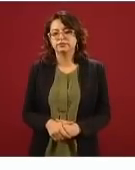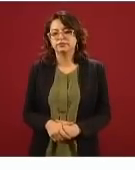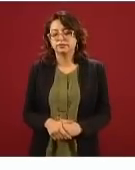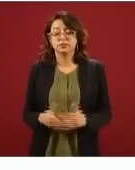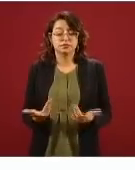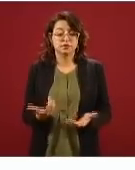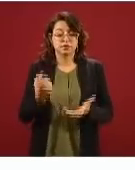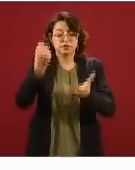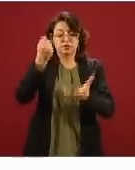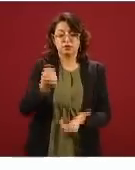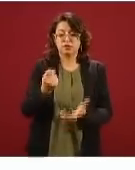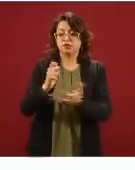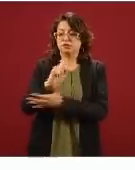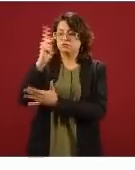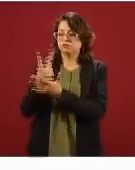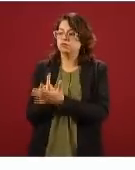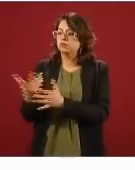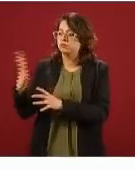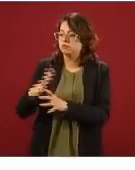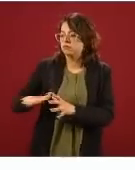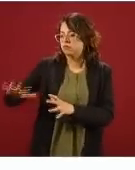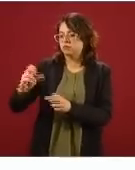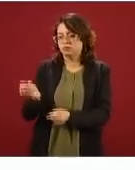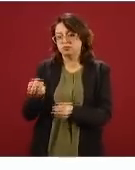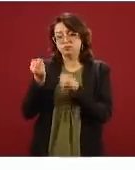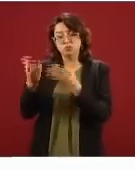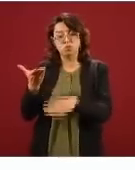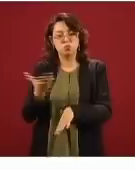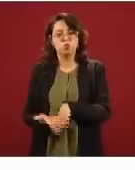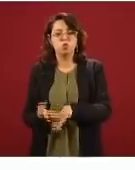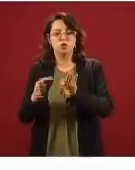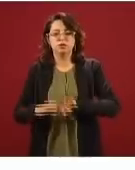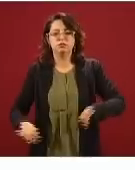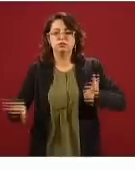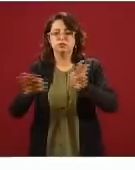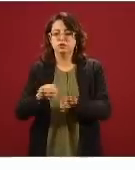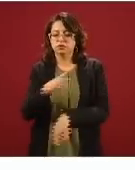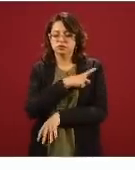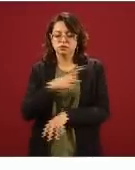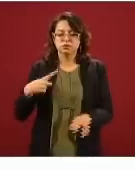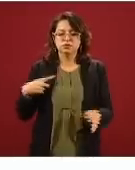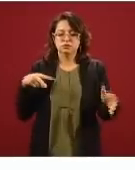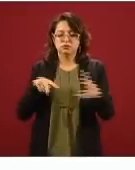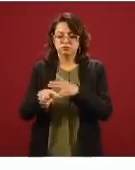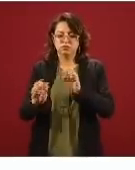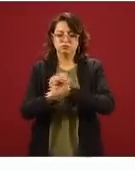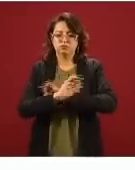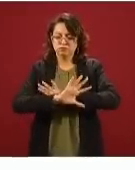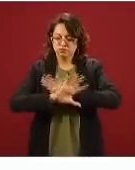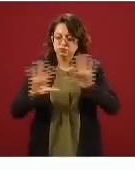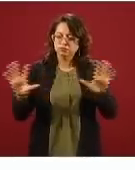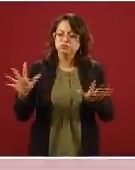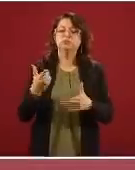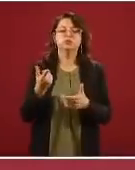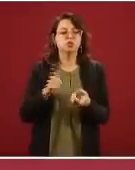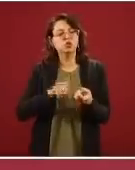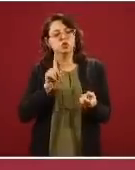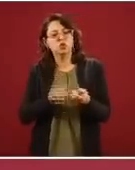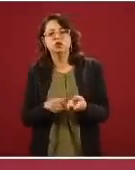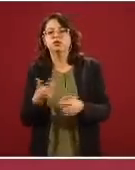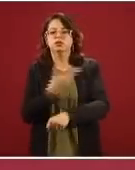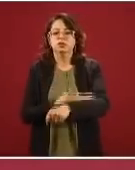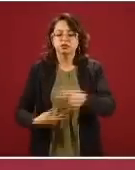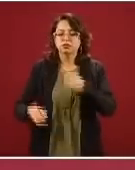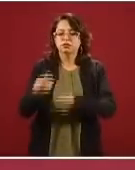sociales, es un monto importante, por lo tanto estamos cuidando mucho su transparencia, su origen y su gestión, como la claridad para